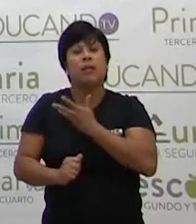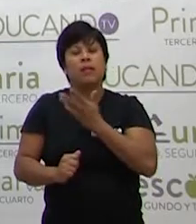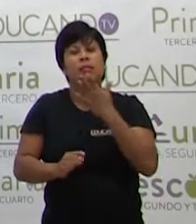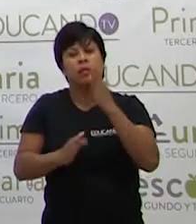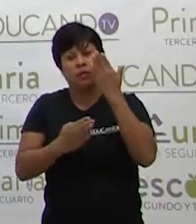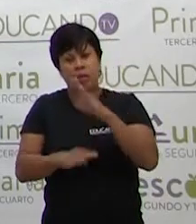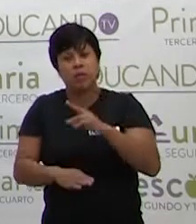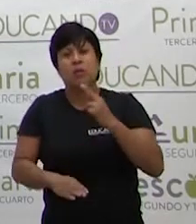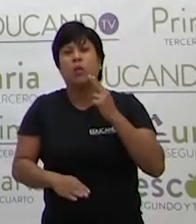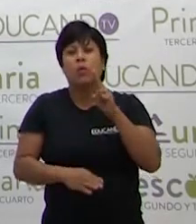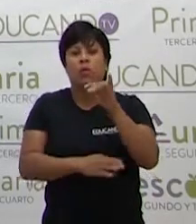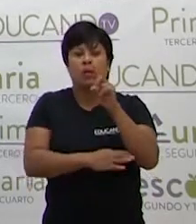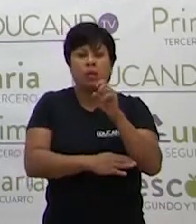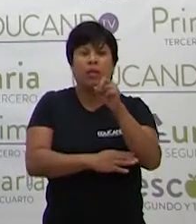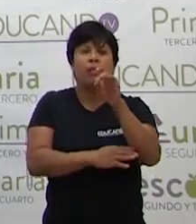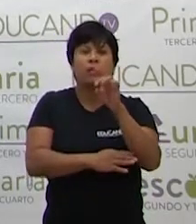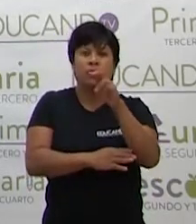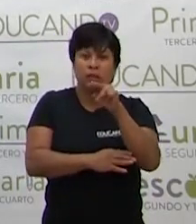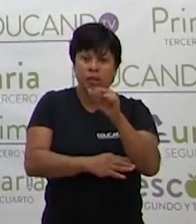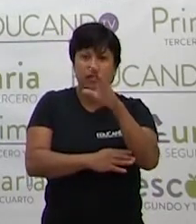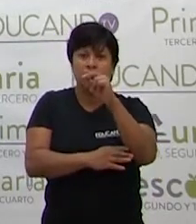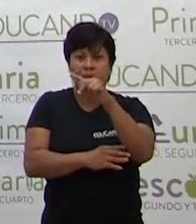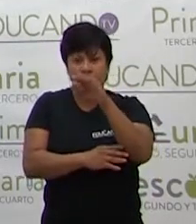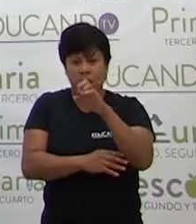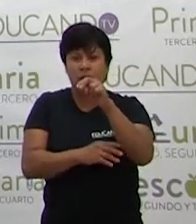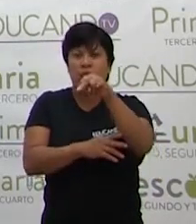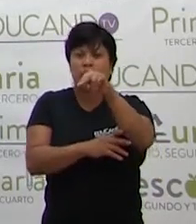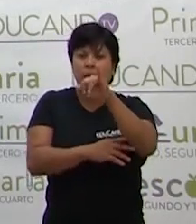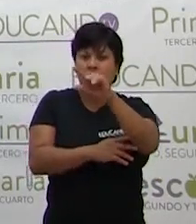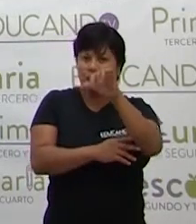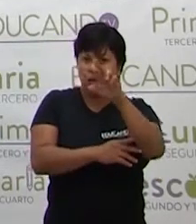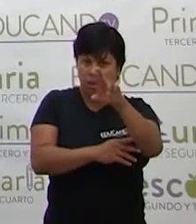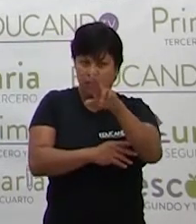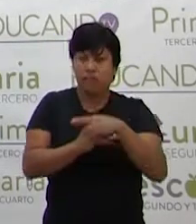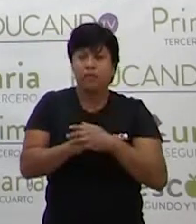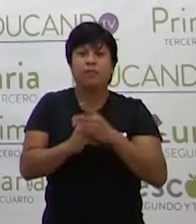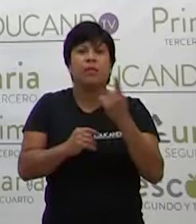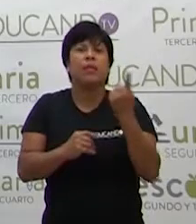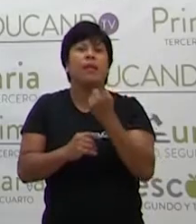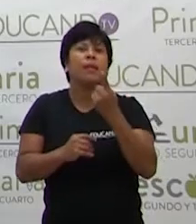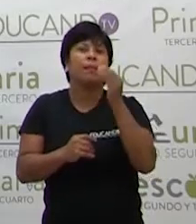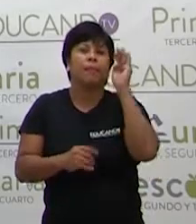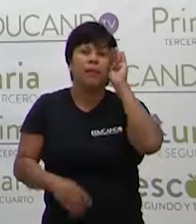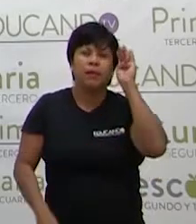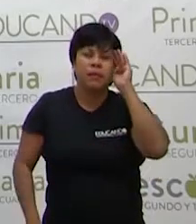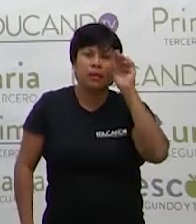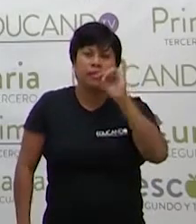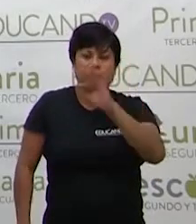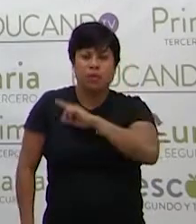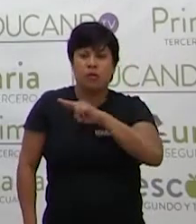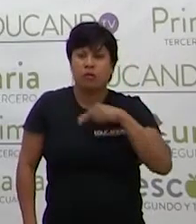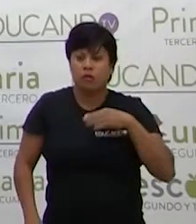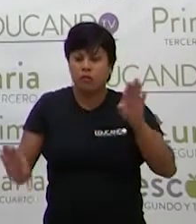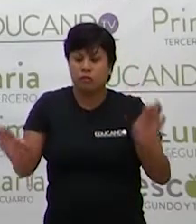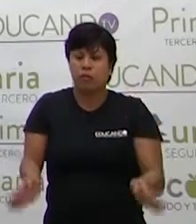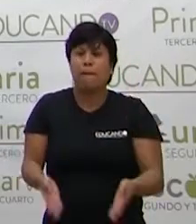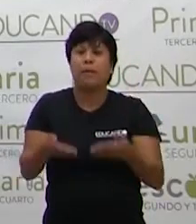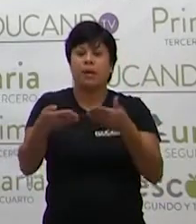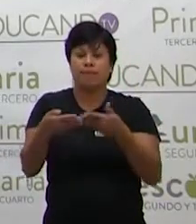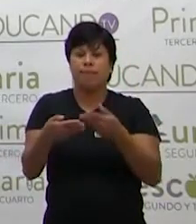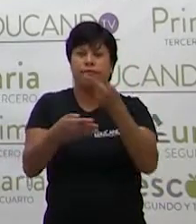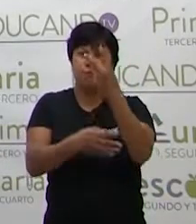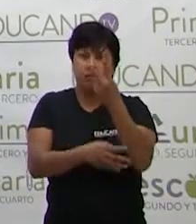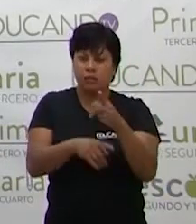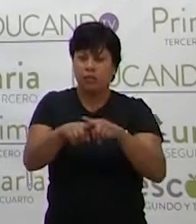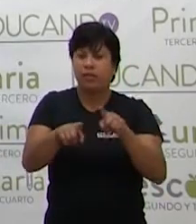sabes, unidades, decenas, centenas y unidades del millar. ¿Qué te parece si comparamos entre estas